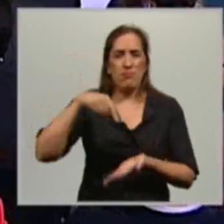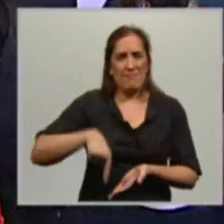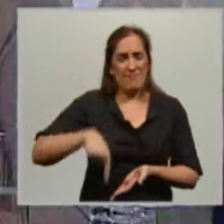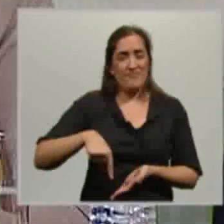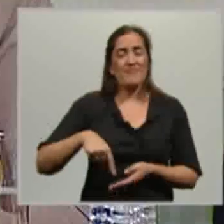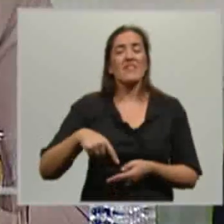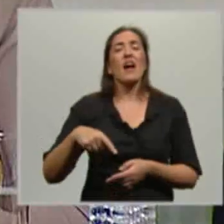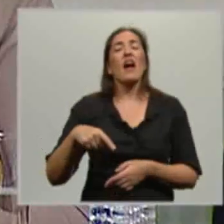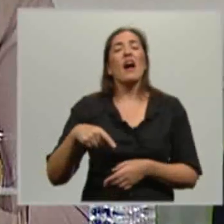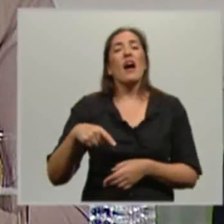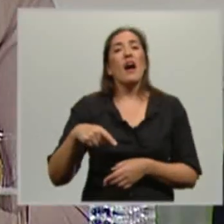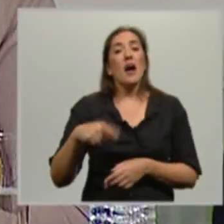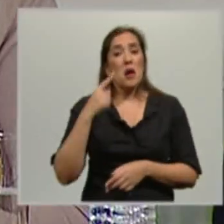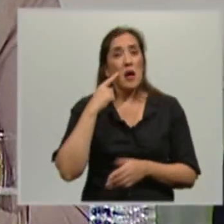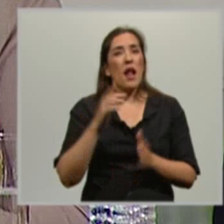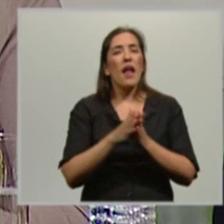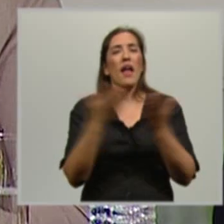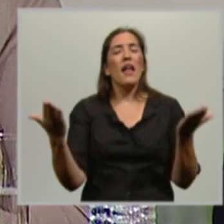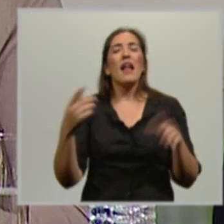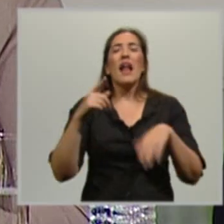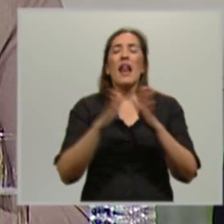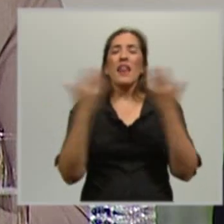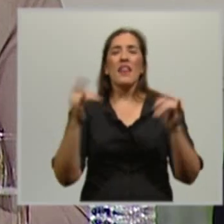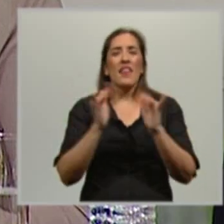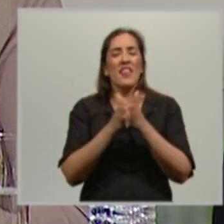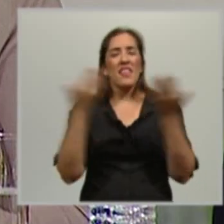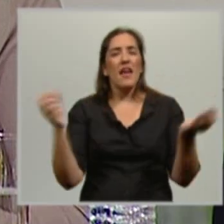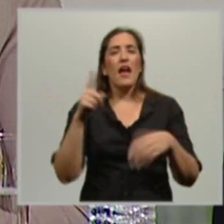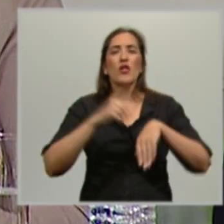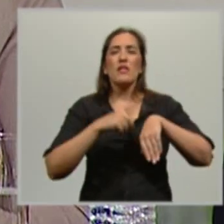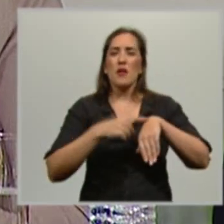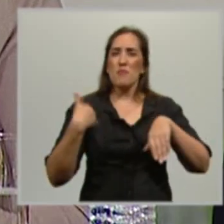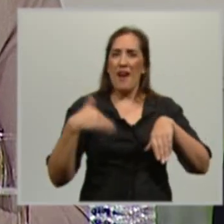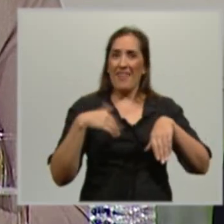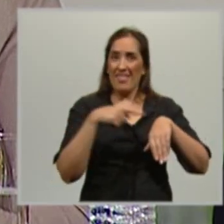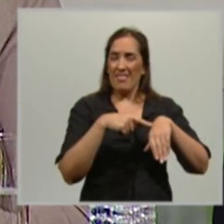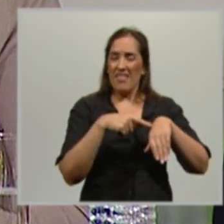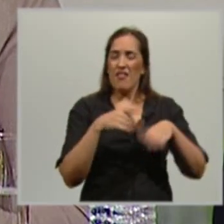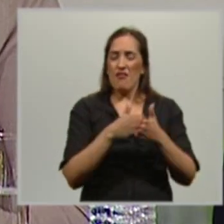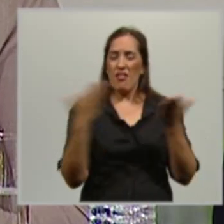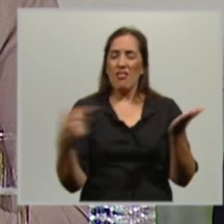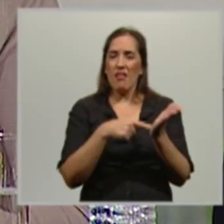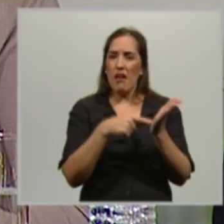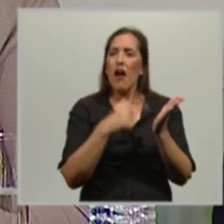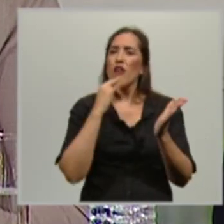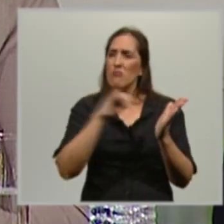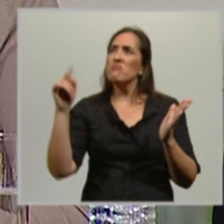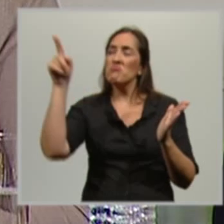Barañao. Fíjense, página 33, Tiempo Argentino, que dicen tenemos una gran confianza en la